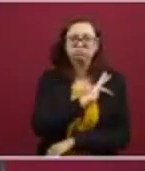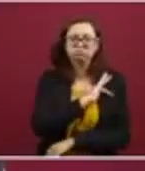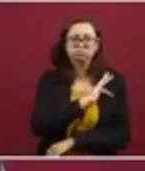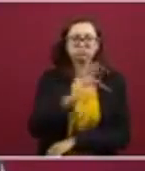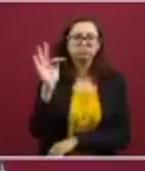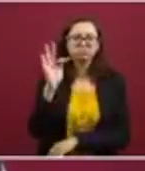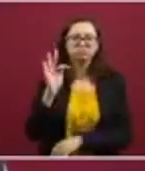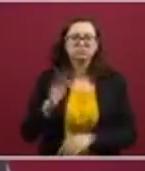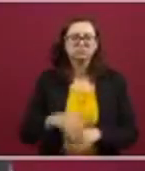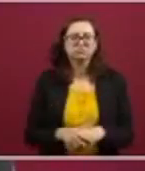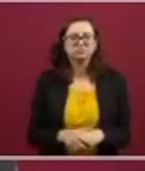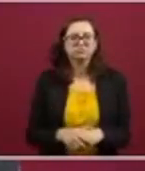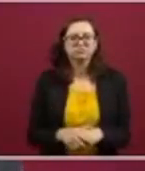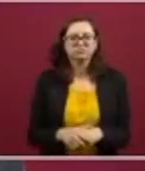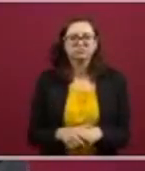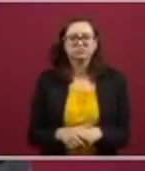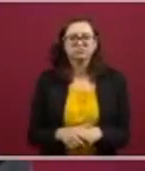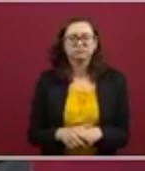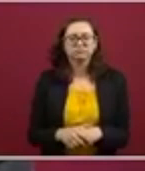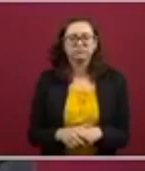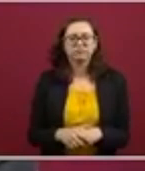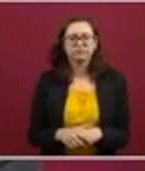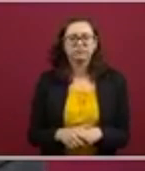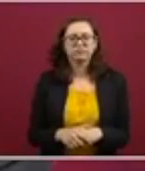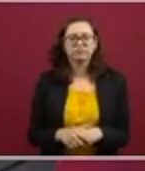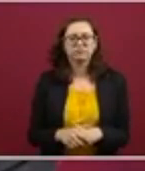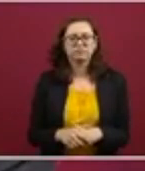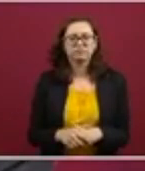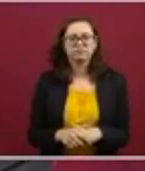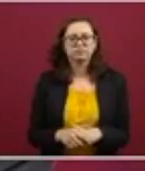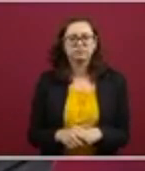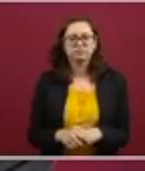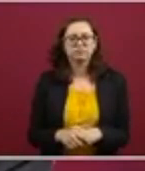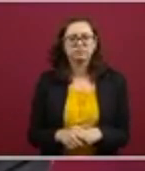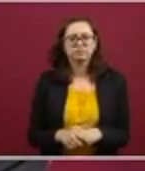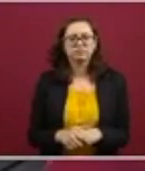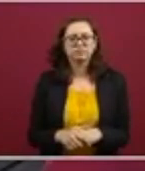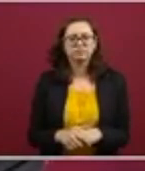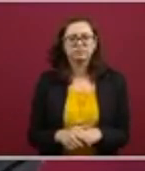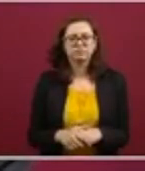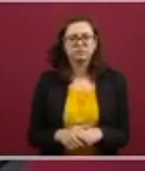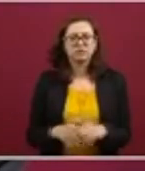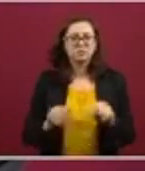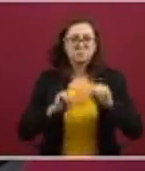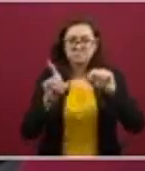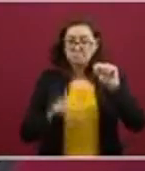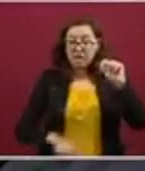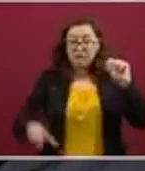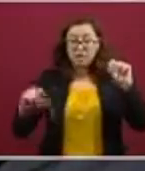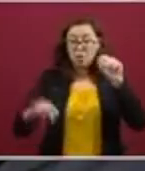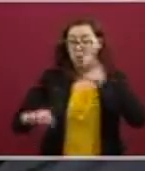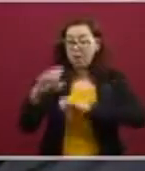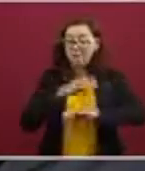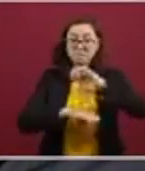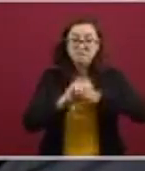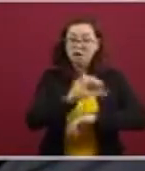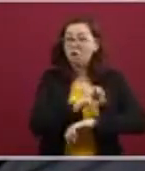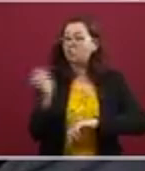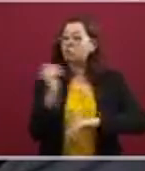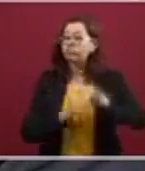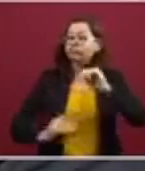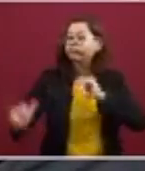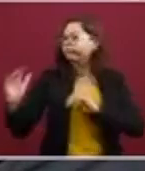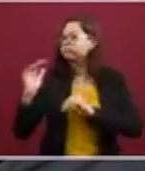sin duda la empresa más productiva de México. El titular del